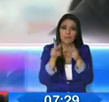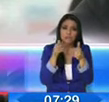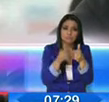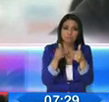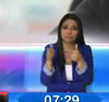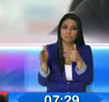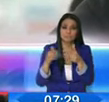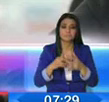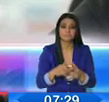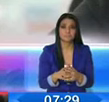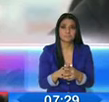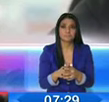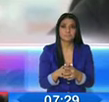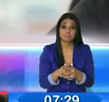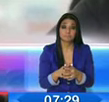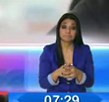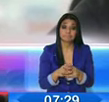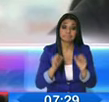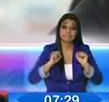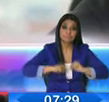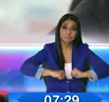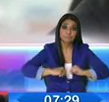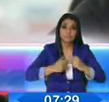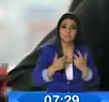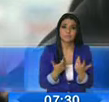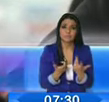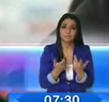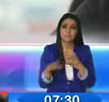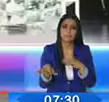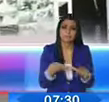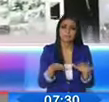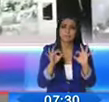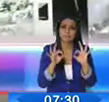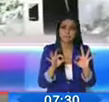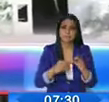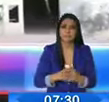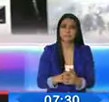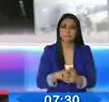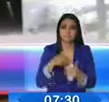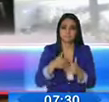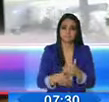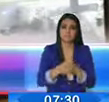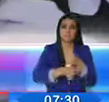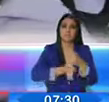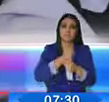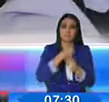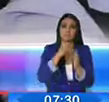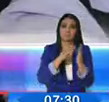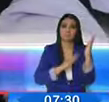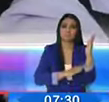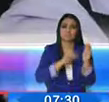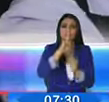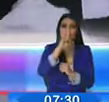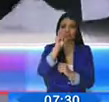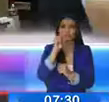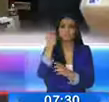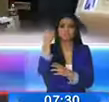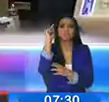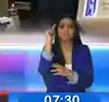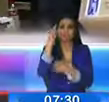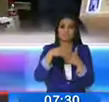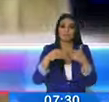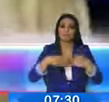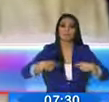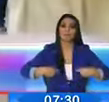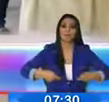regulatorio que explicitan de hacer las cosas este año se proyecta reducir en 180 millones los gastos de las